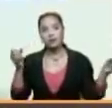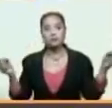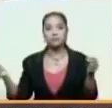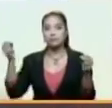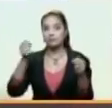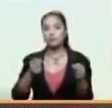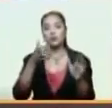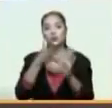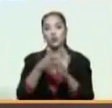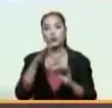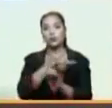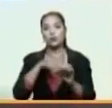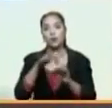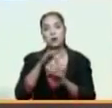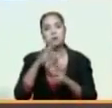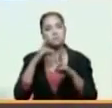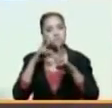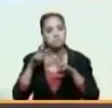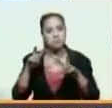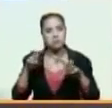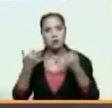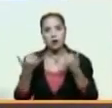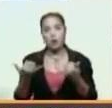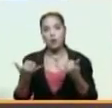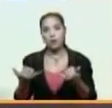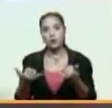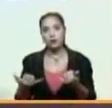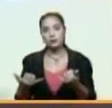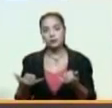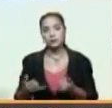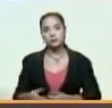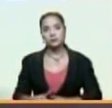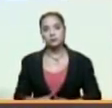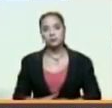caso y con diligencias en marcha,